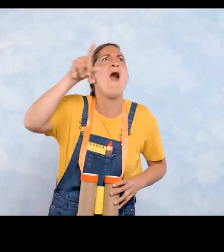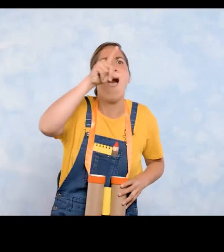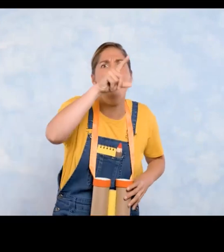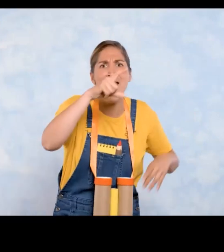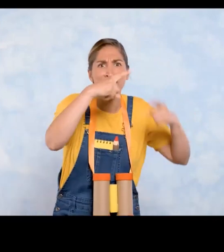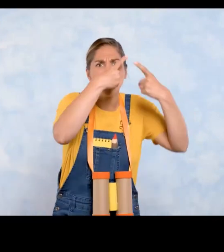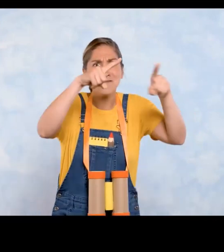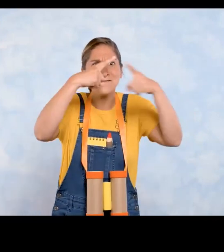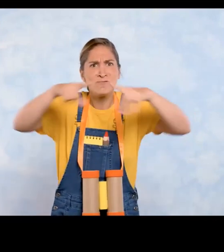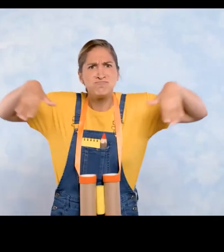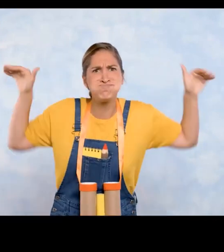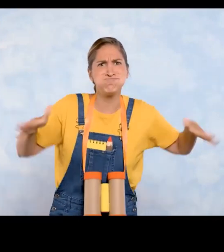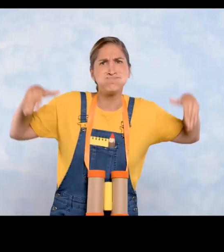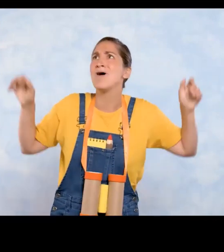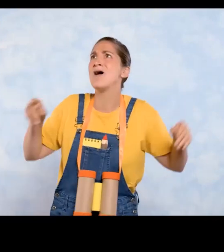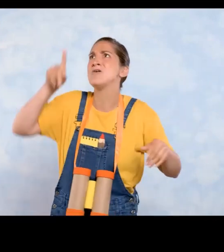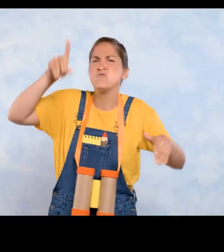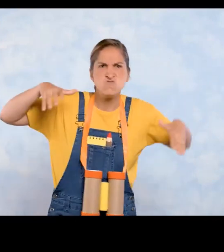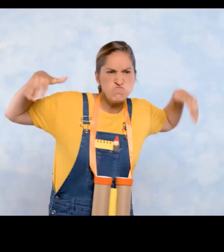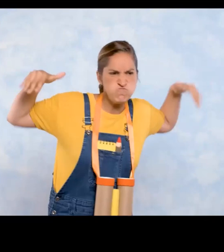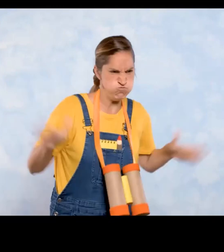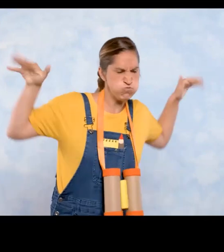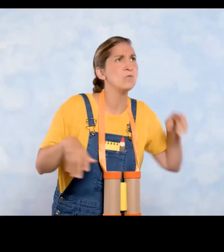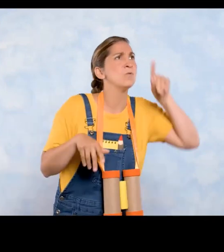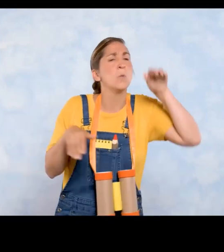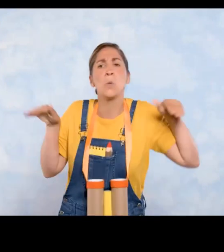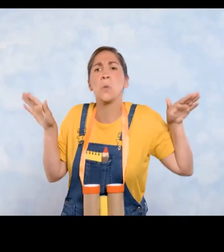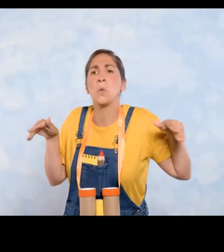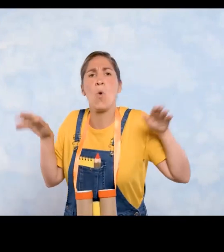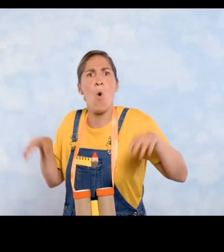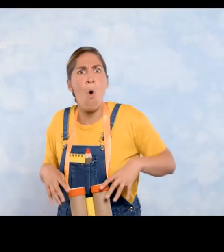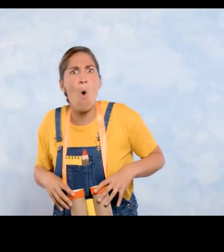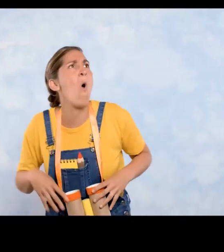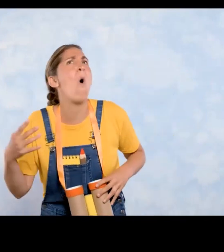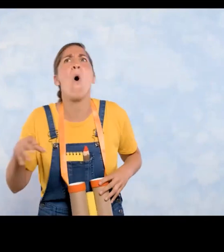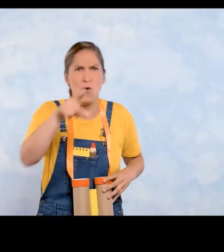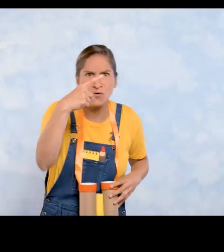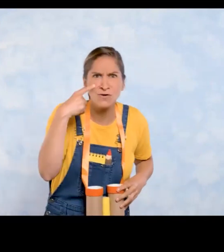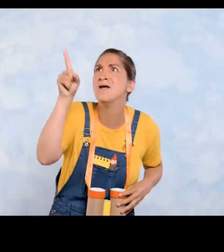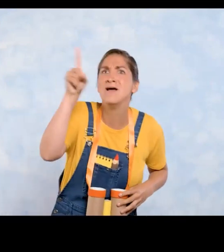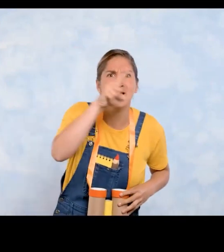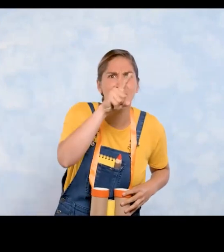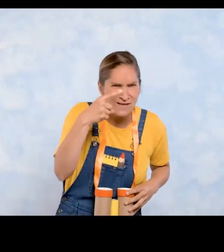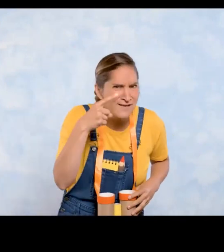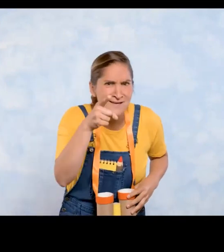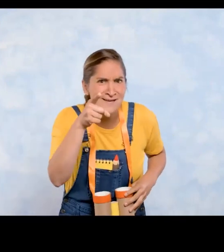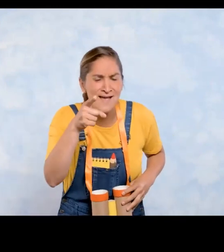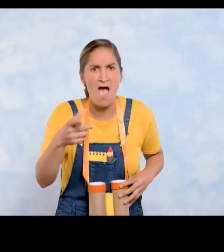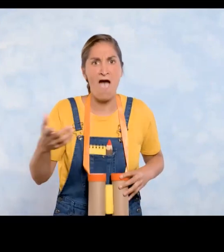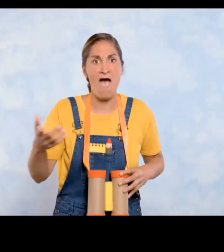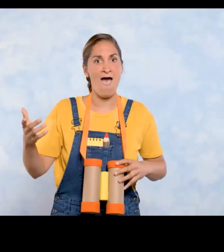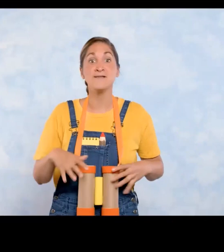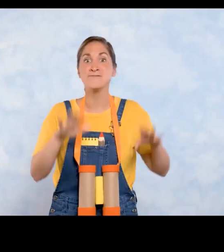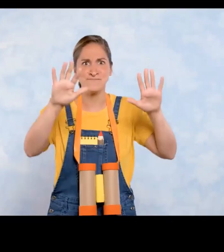Allá arriba en el cielo hay distintos pájaros, uno fuerte y veloz y otro más pequeño. ¿Ustedes los han visto? ¿Los